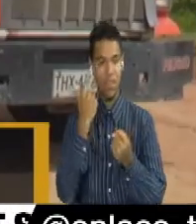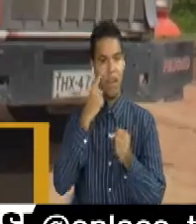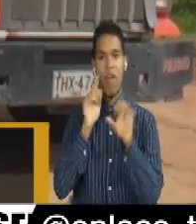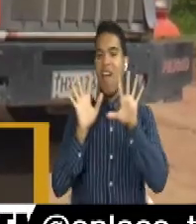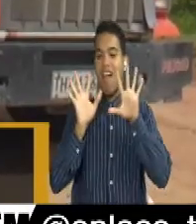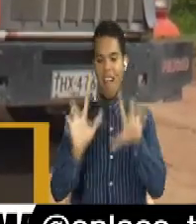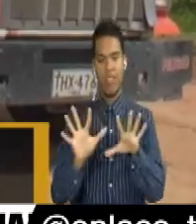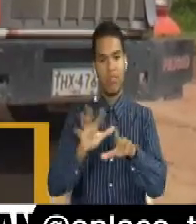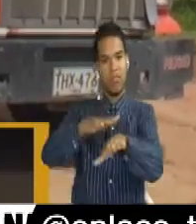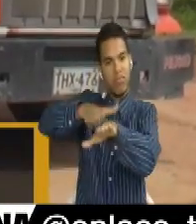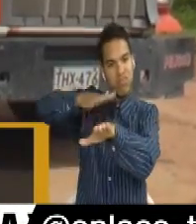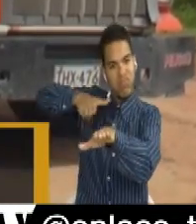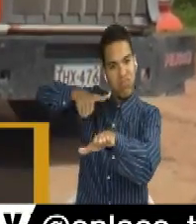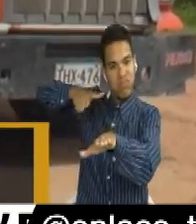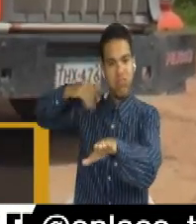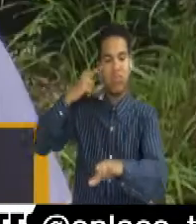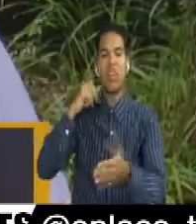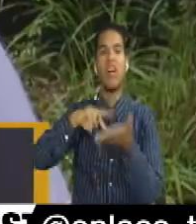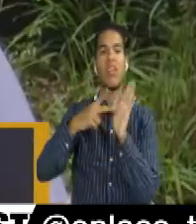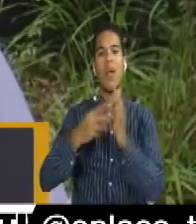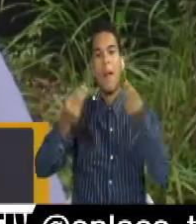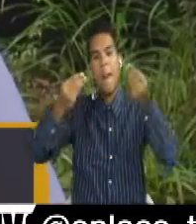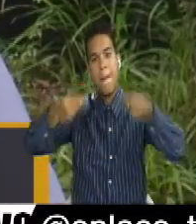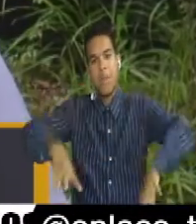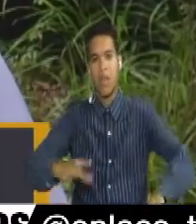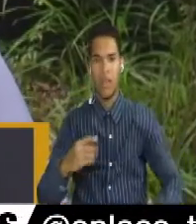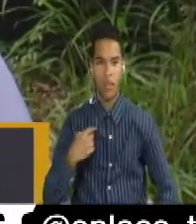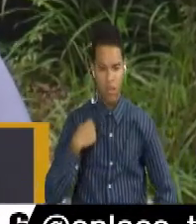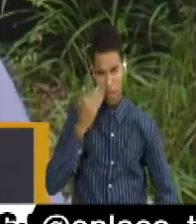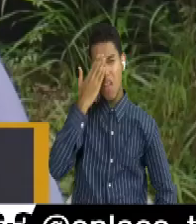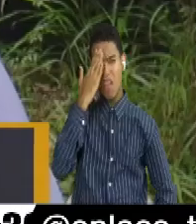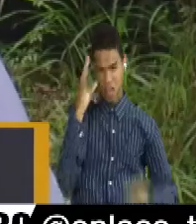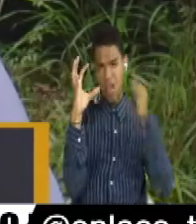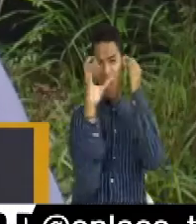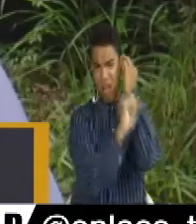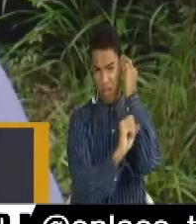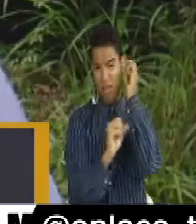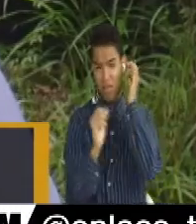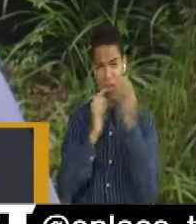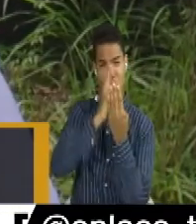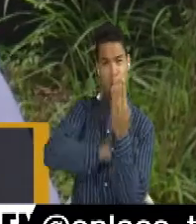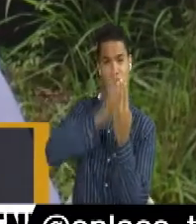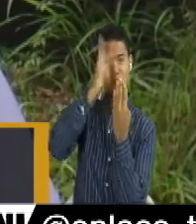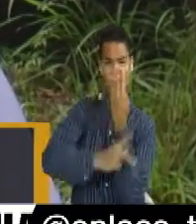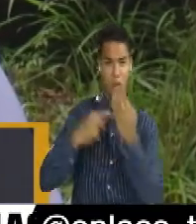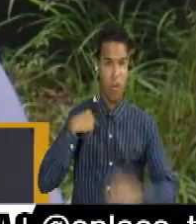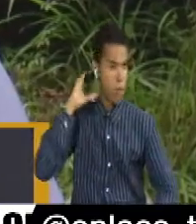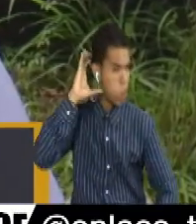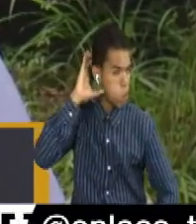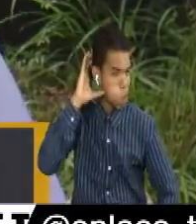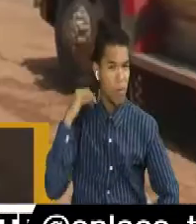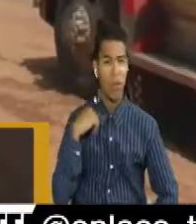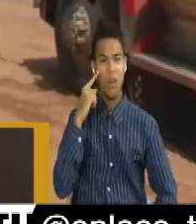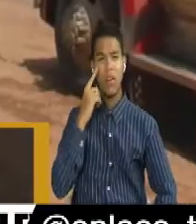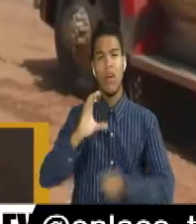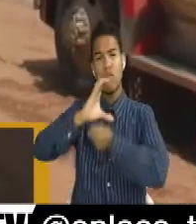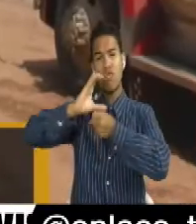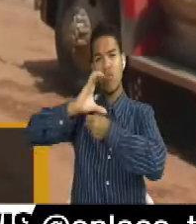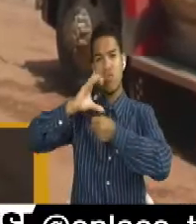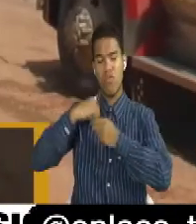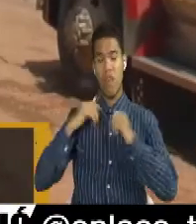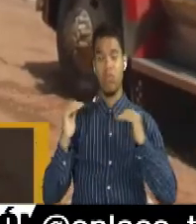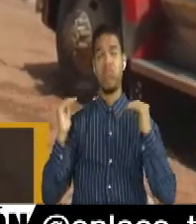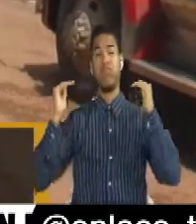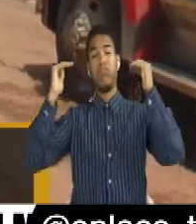les genera pérdidas. Somos conocedores que hay un proyecto de gran importancia para la ciudad de Barranca Bermeja. Y Barranca